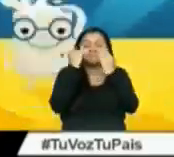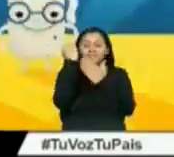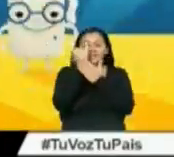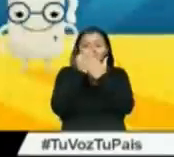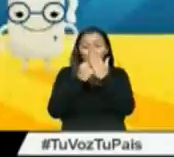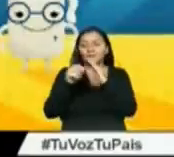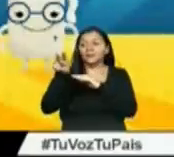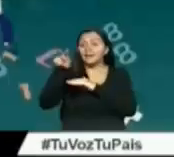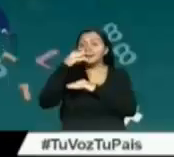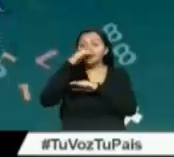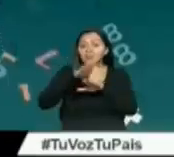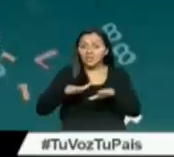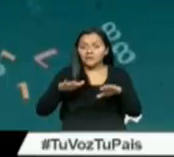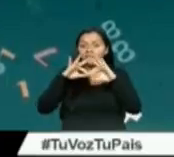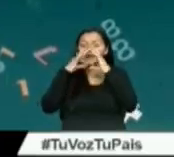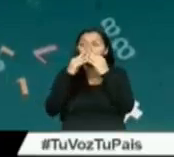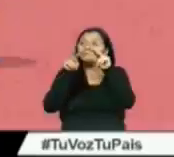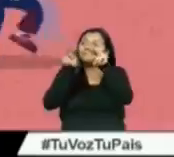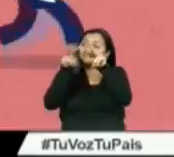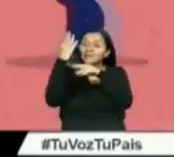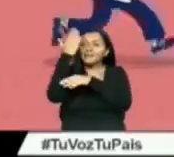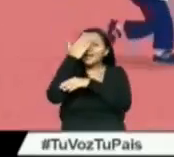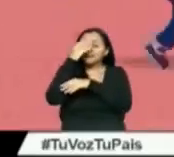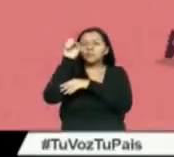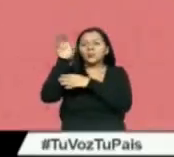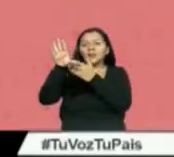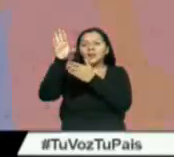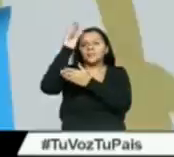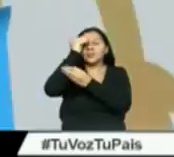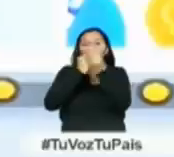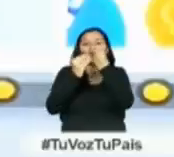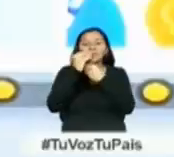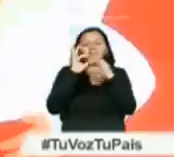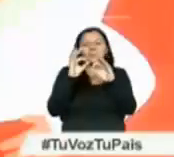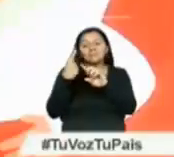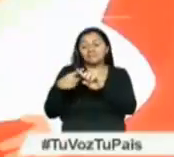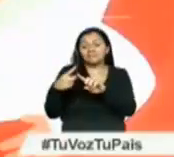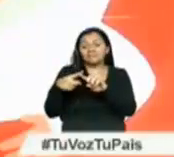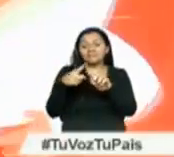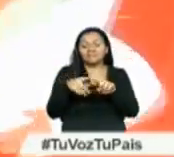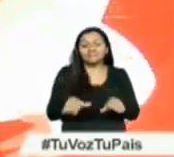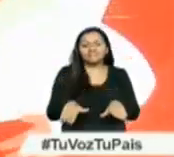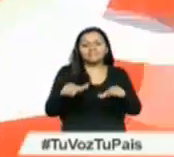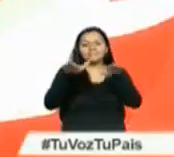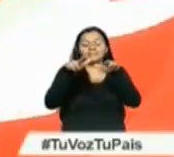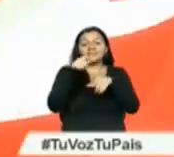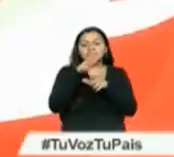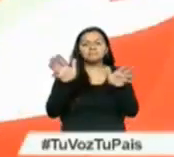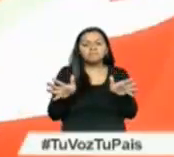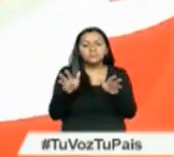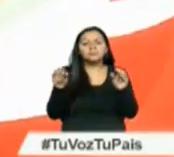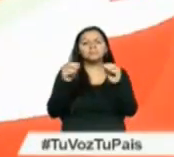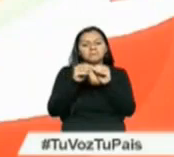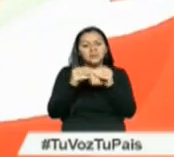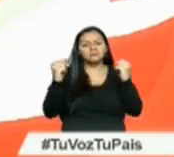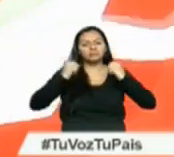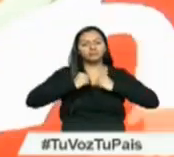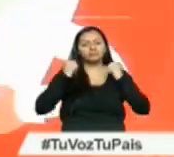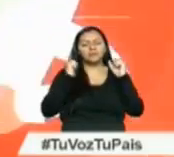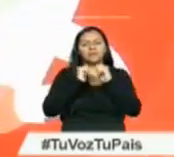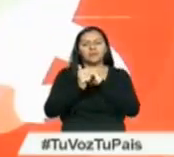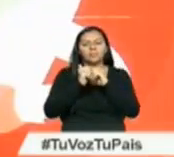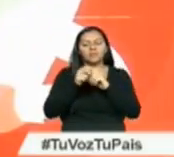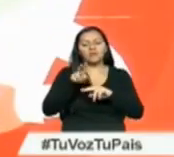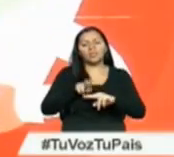que las familias ecuatorianas elijan opciones nutritivas y variadas para alimentarse, se motiven a moverse más y sentarse